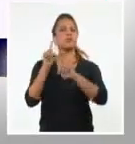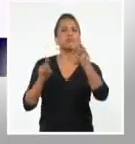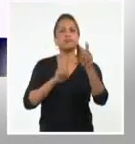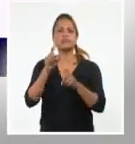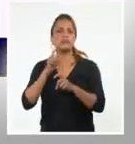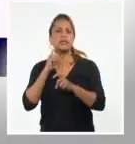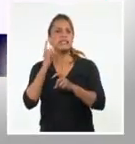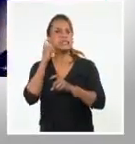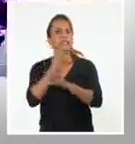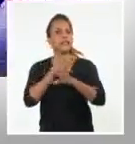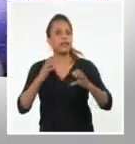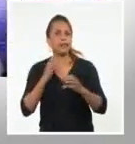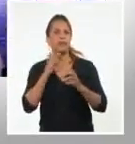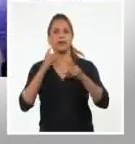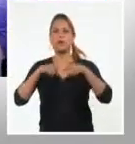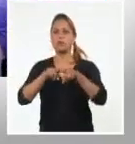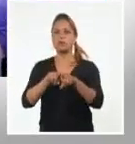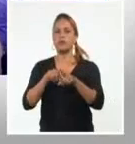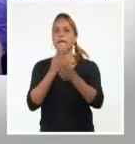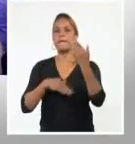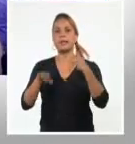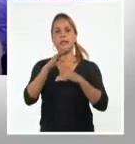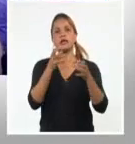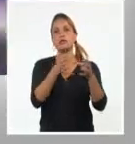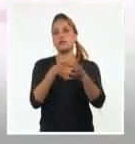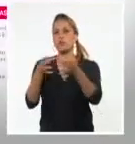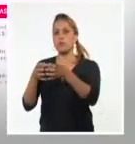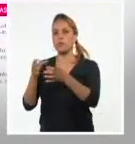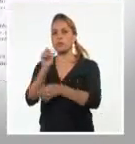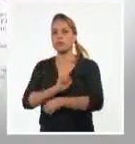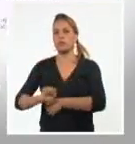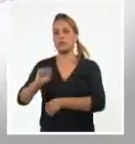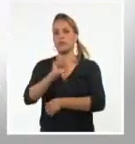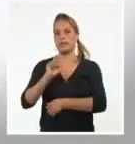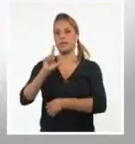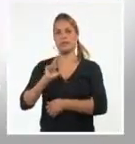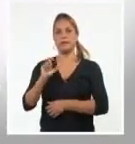científicas, asociaciones, ministerios o grupos de la sociedad civil.